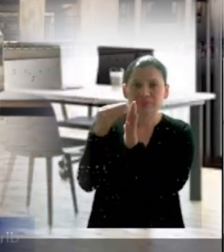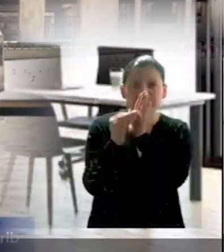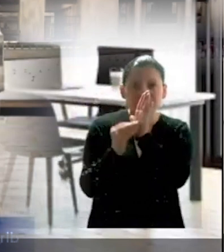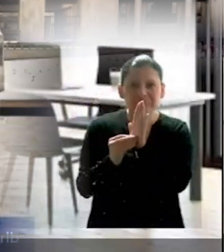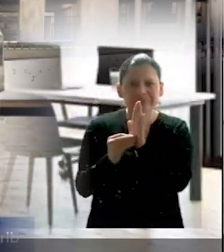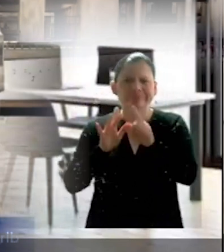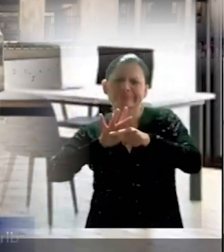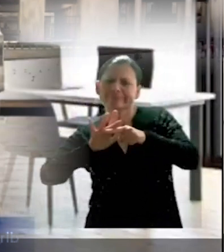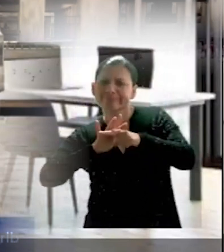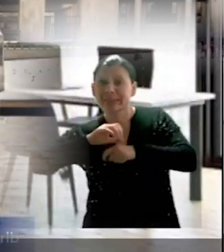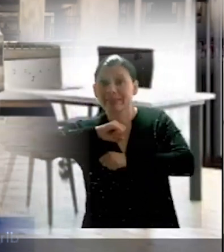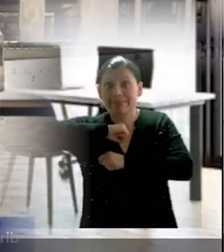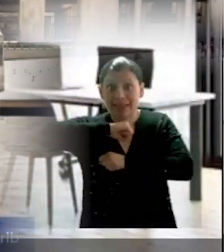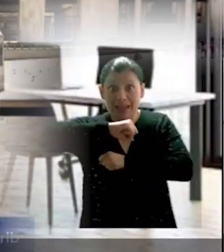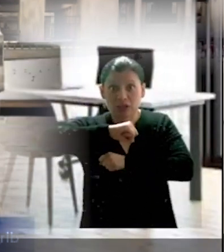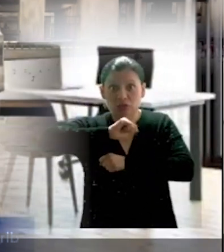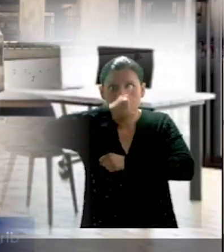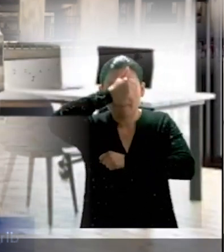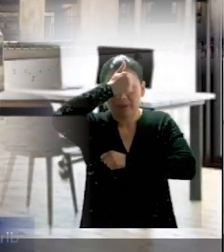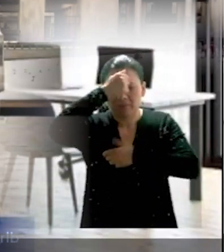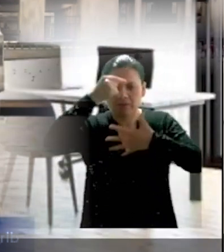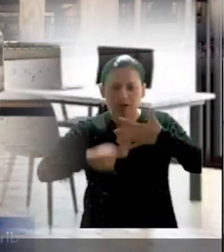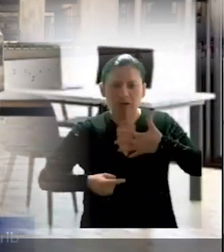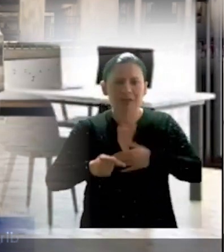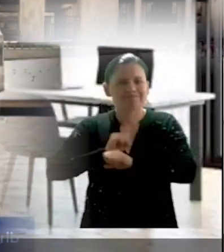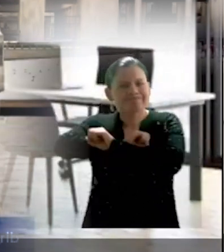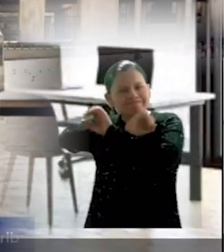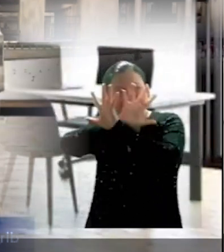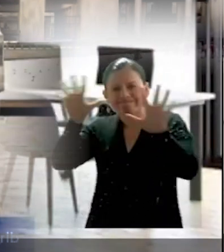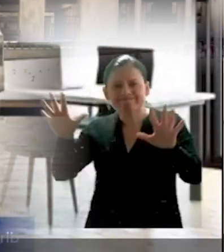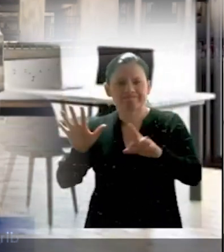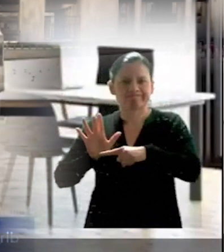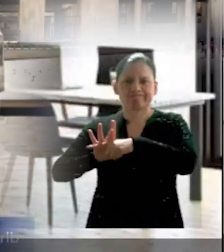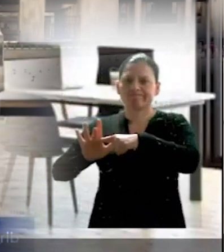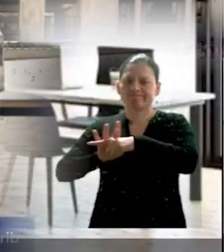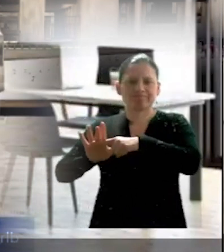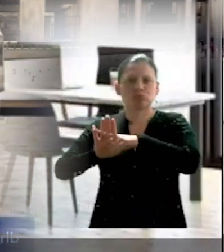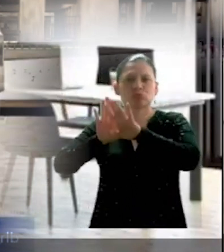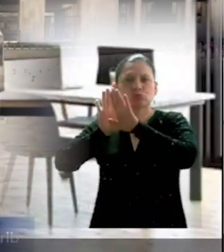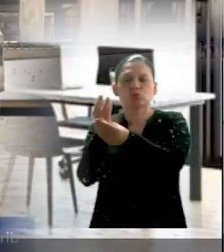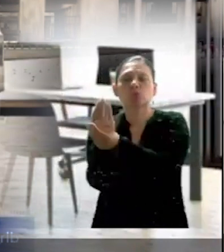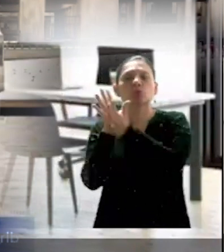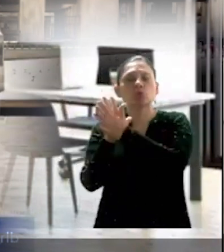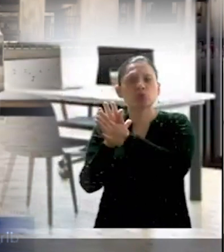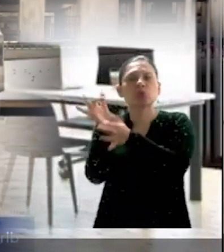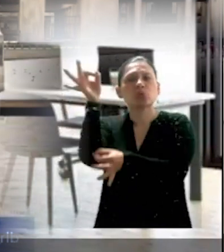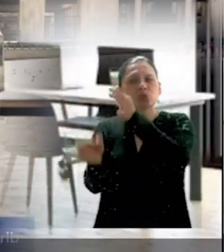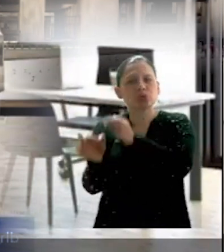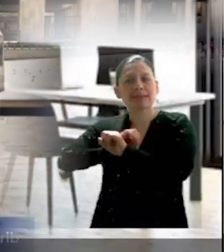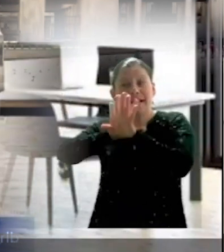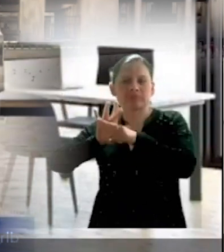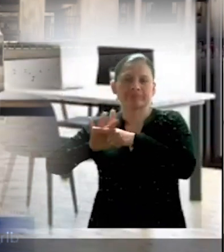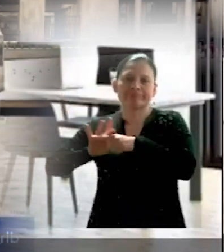garantía de los mismos, no se ve tan claro en otros niveles de la estructura judicial del país, lo que lleva que ciertamente a que las acciones de